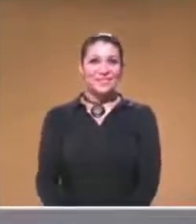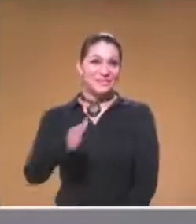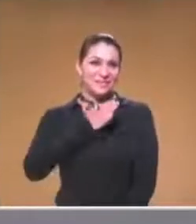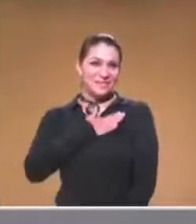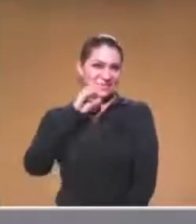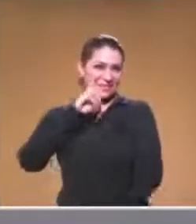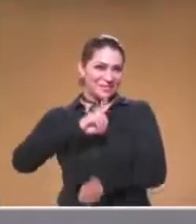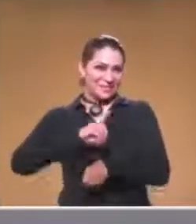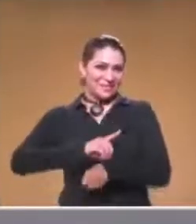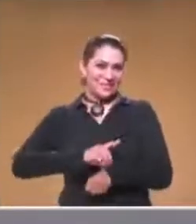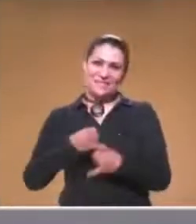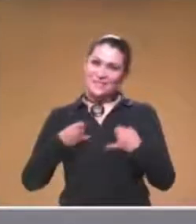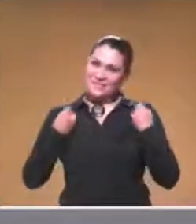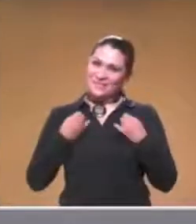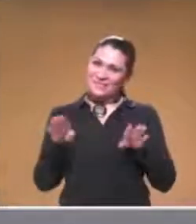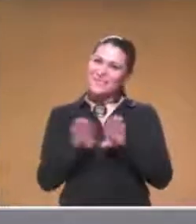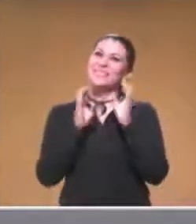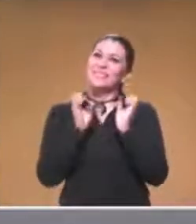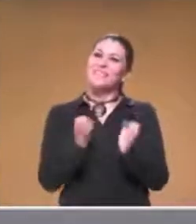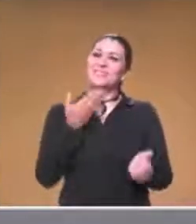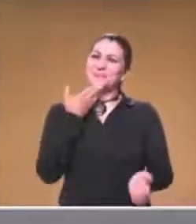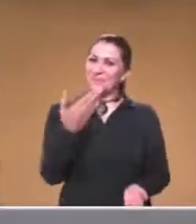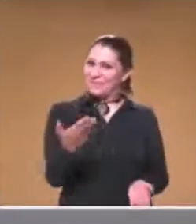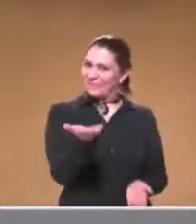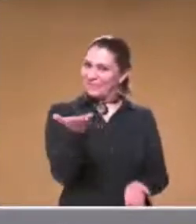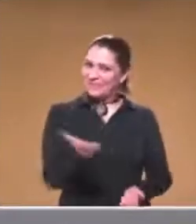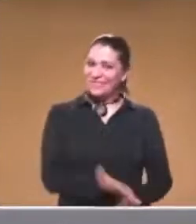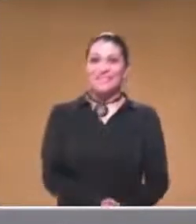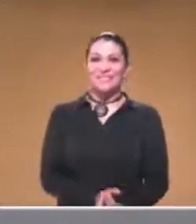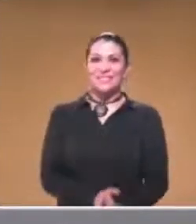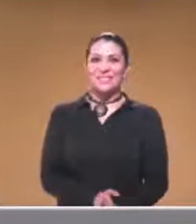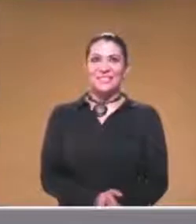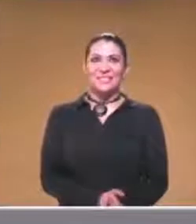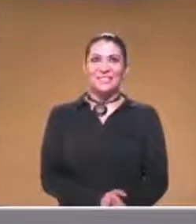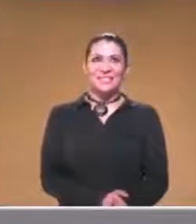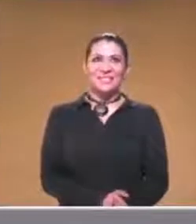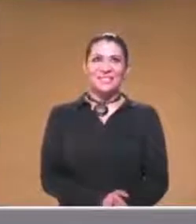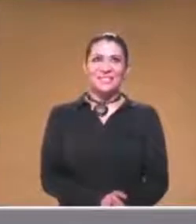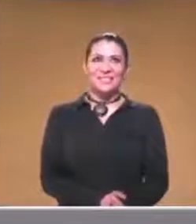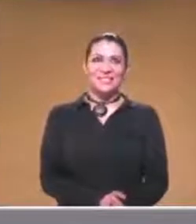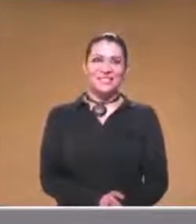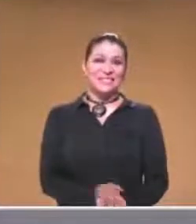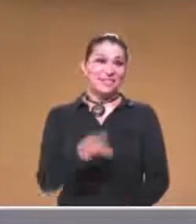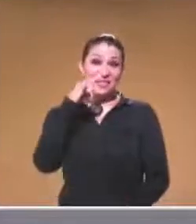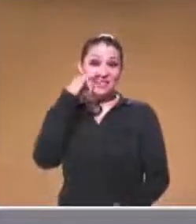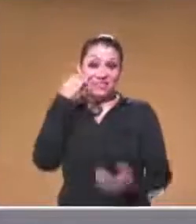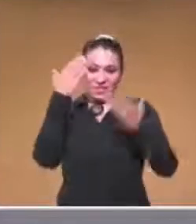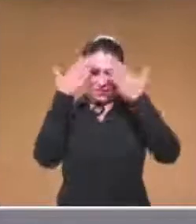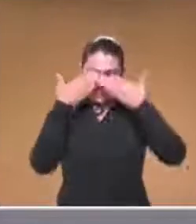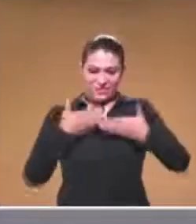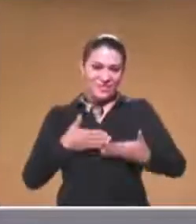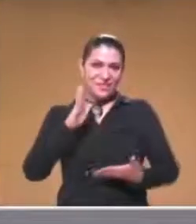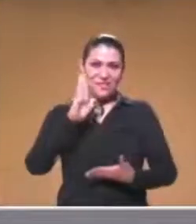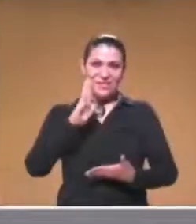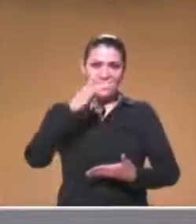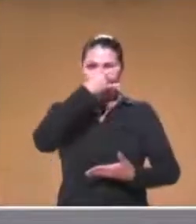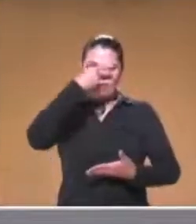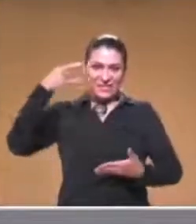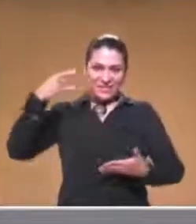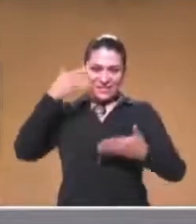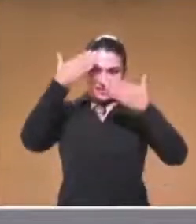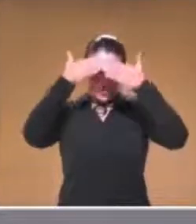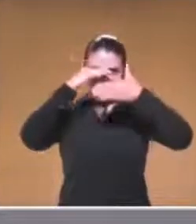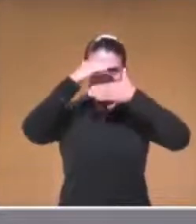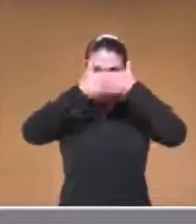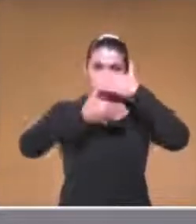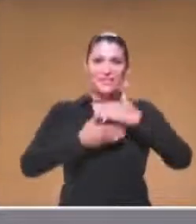Buenos días, muchachos, ¿cómo están? ¿Se acuerdan de mí? No, ¿verdad? Con esto no se nota, uno sale de incógnito. Bien, veamos.